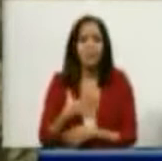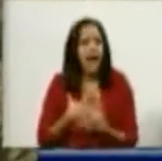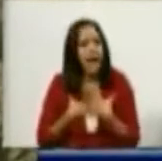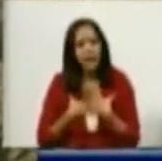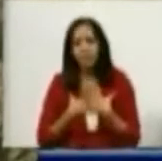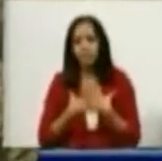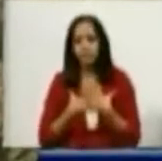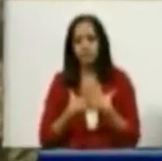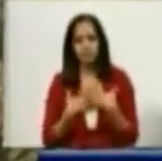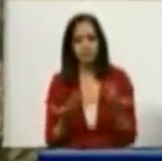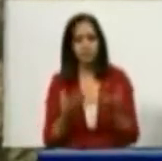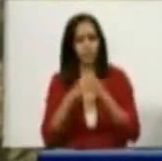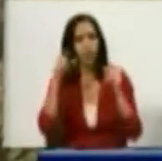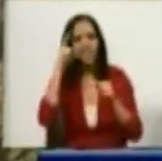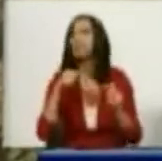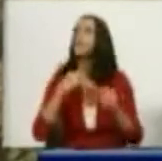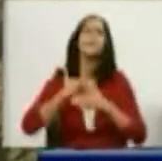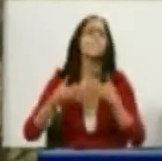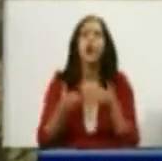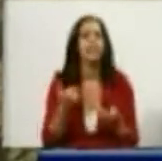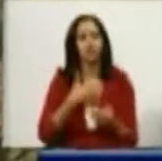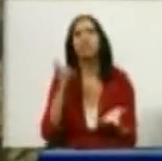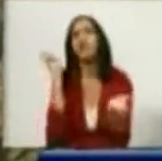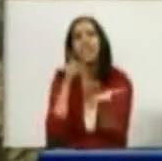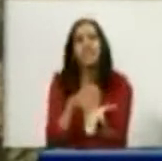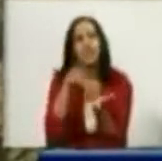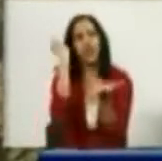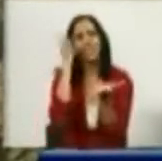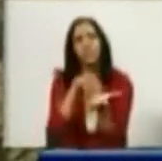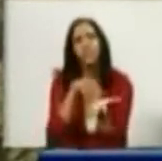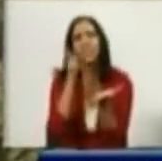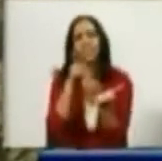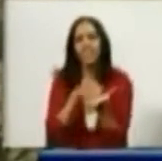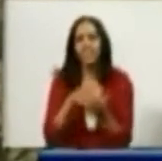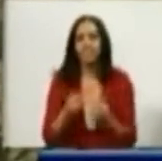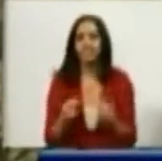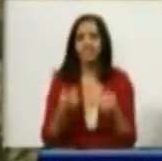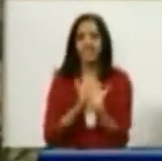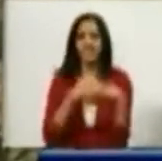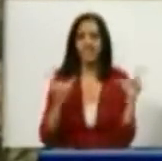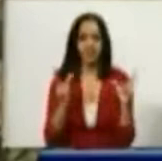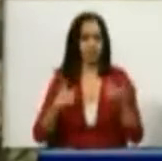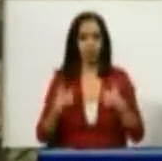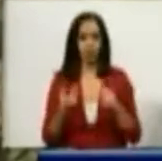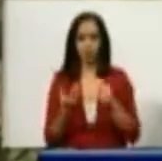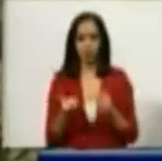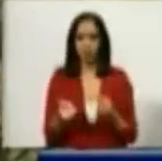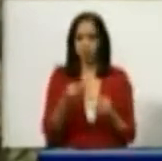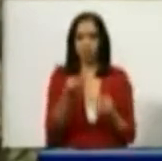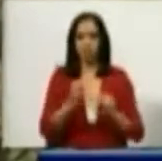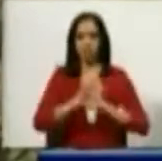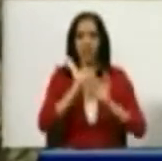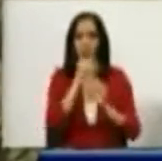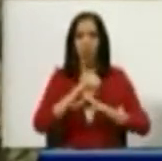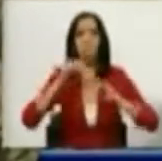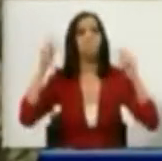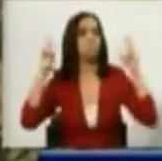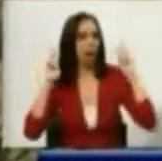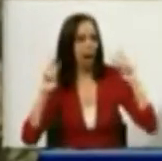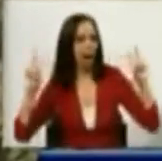pero eso no es todos los días yo quiero ir yo quiero ir yo quiero lo soltaron y se le quitó el problema la próstata parece